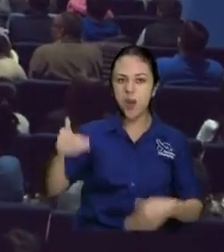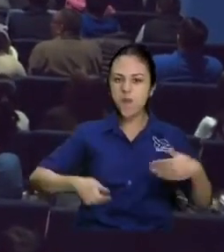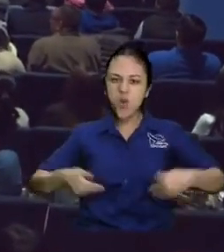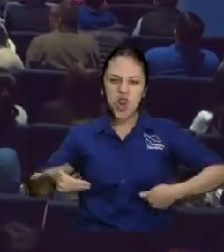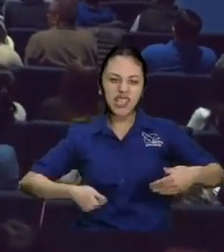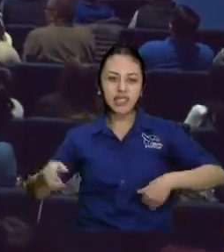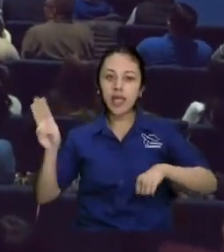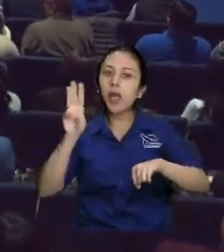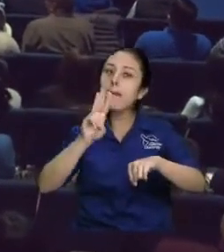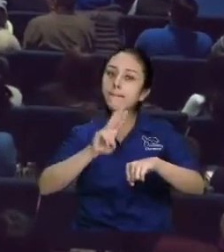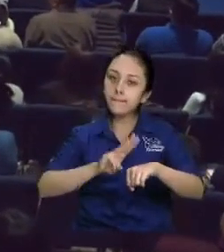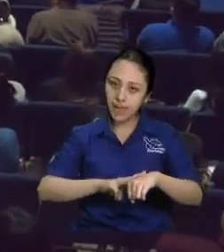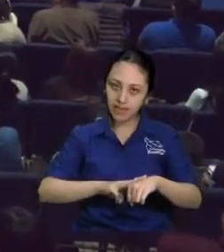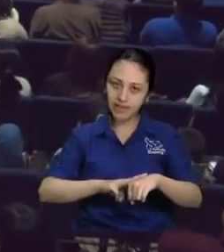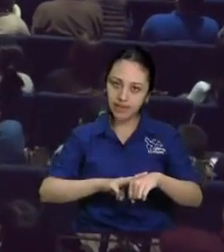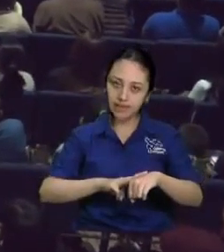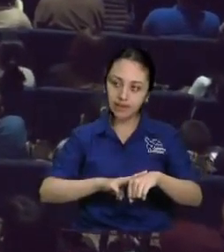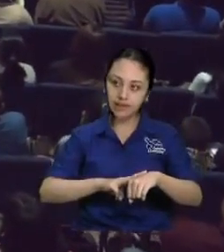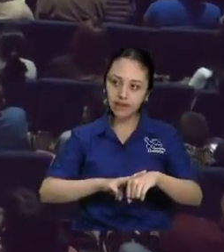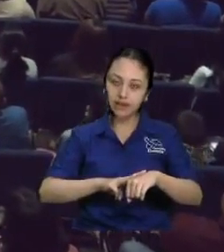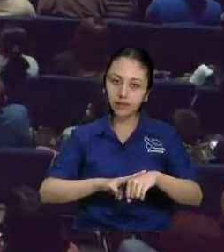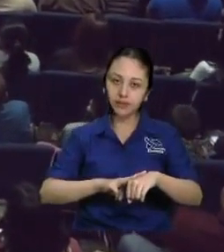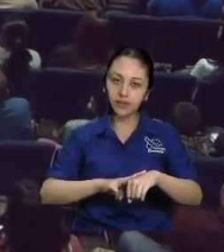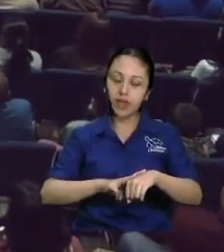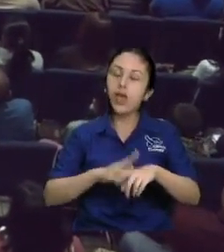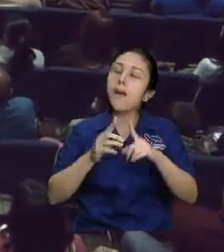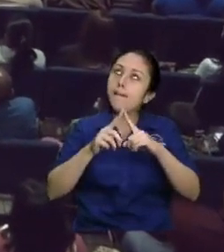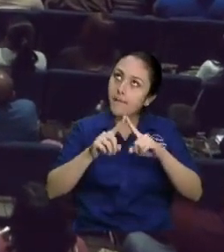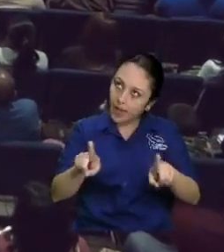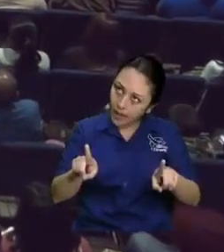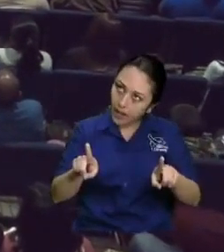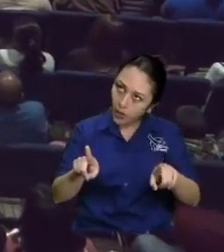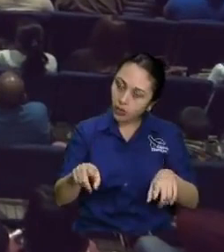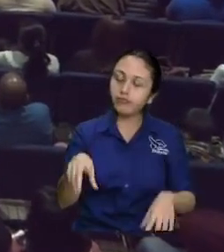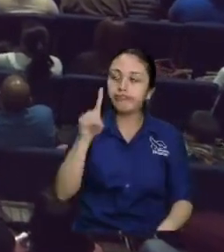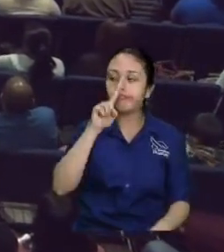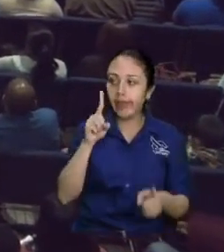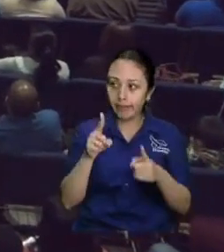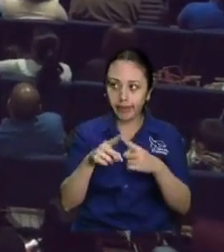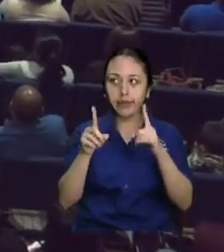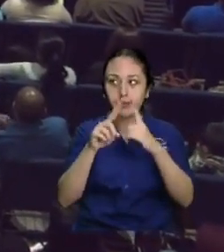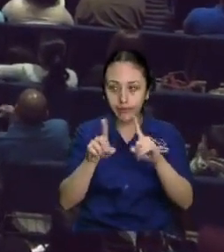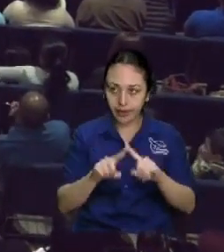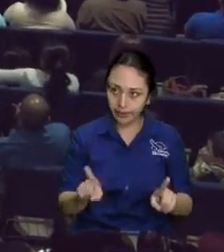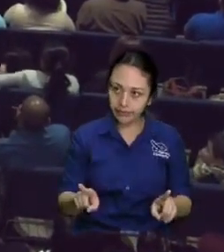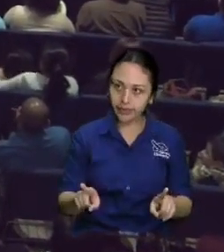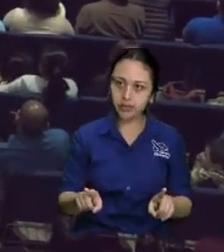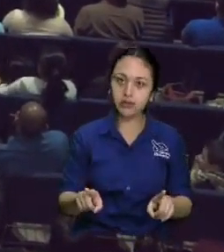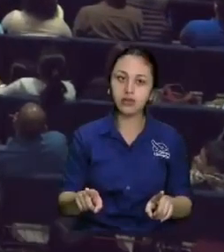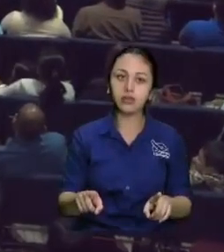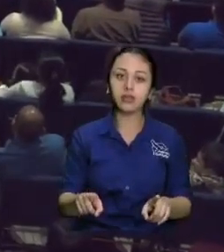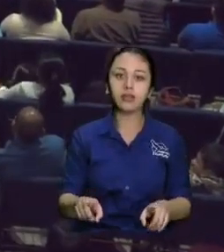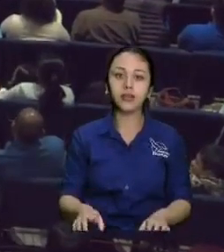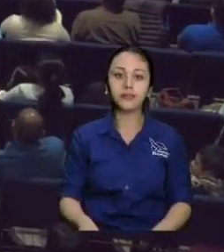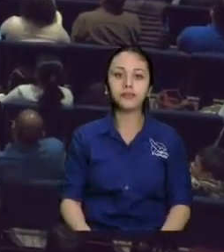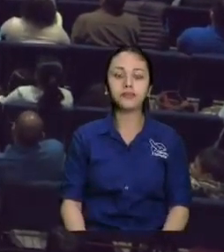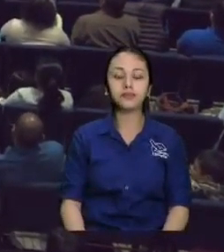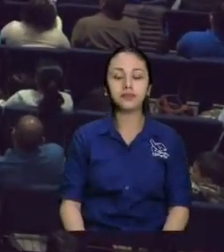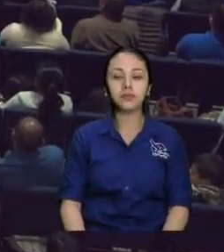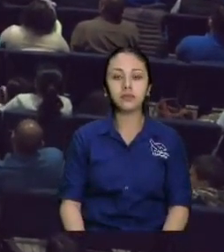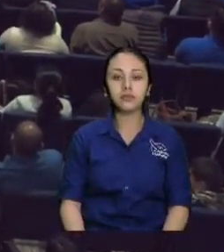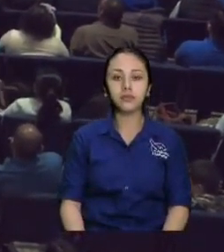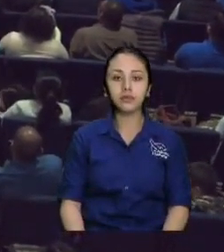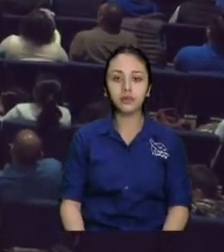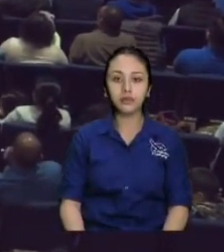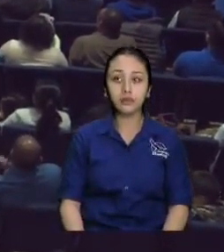con sus excepciones. Digamos, hay mujeres que tuvieron que ver cómo hacían para salir adelante,